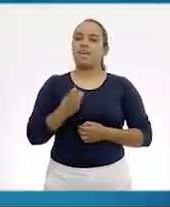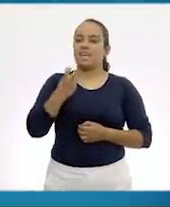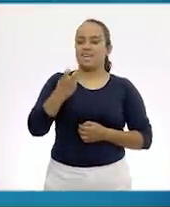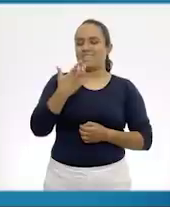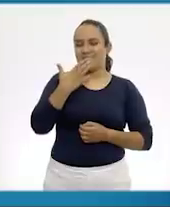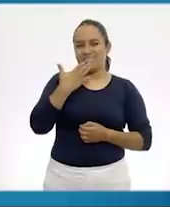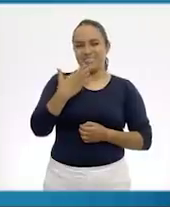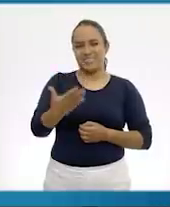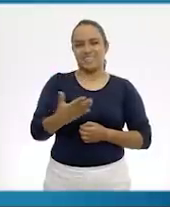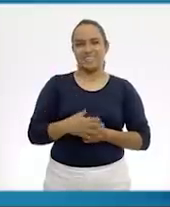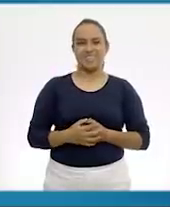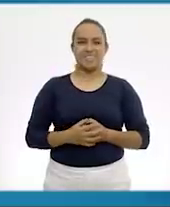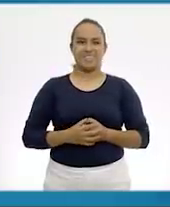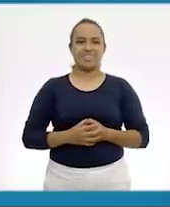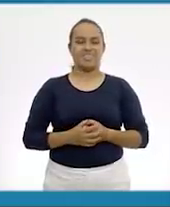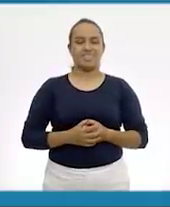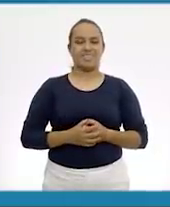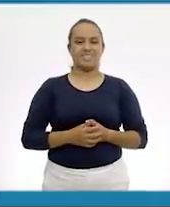la vagina.